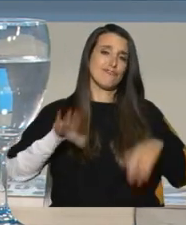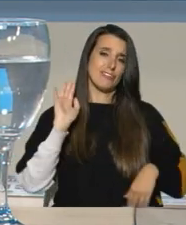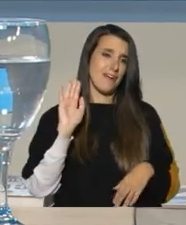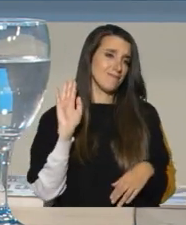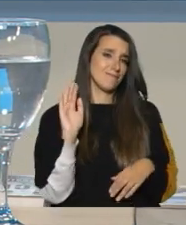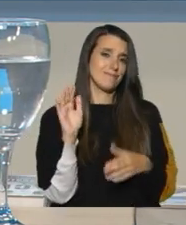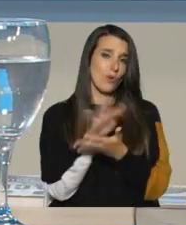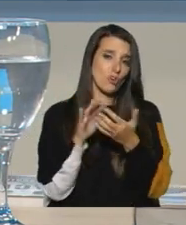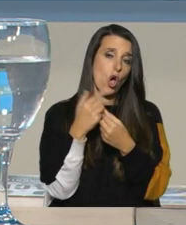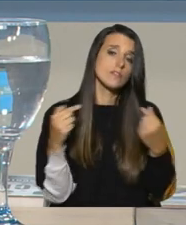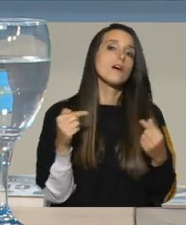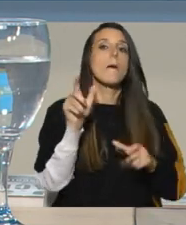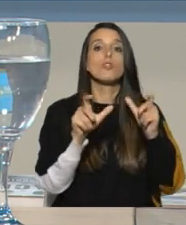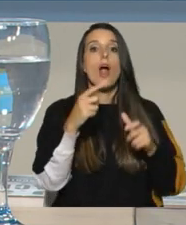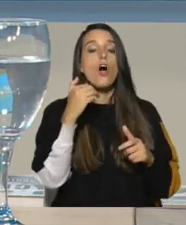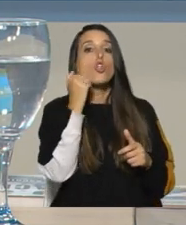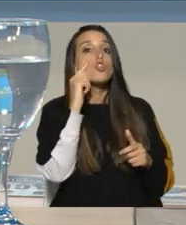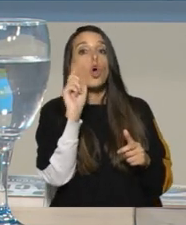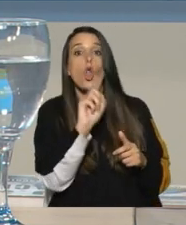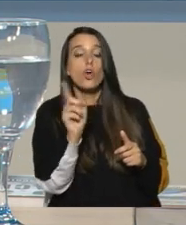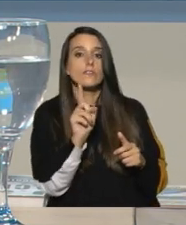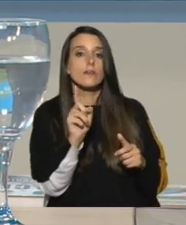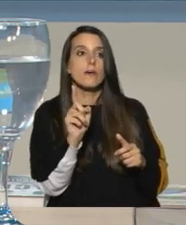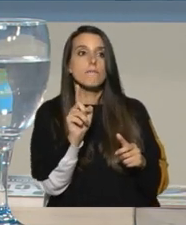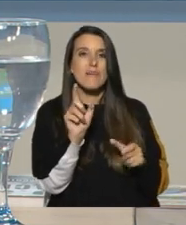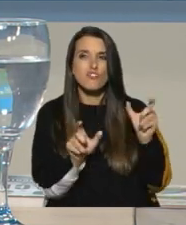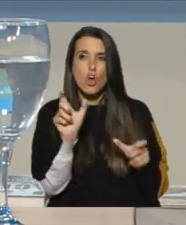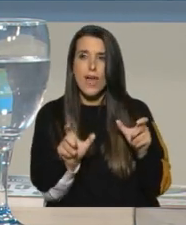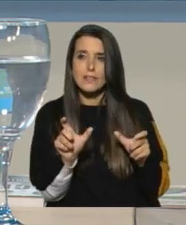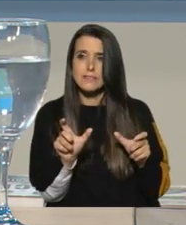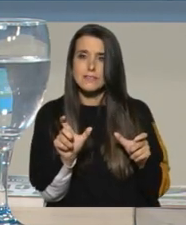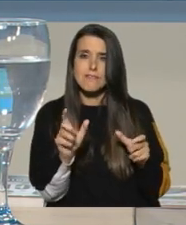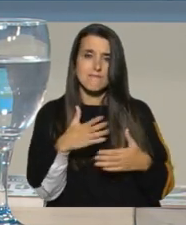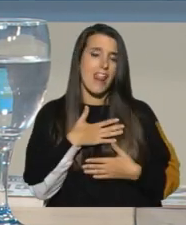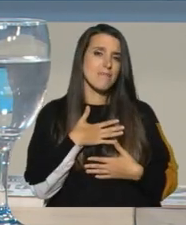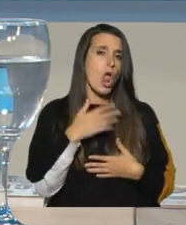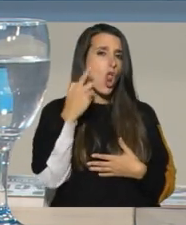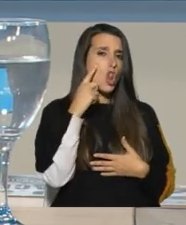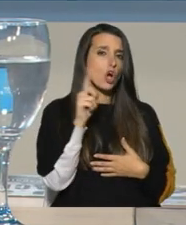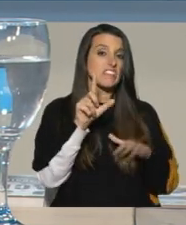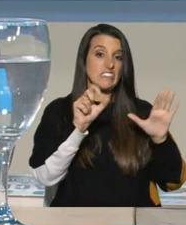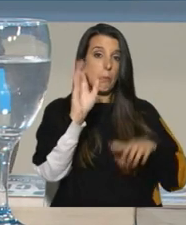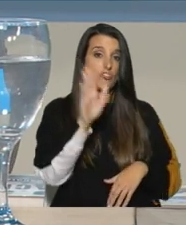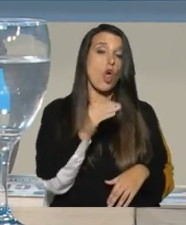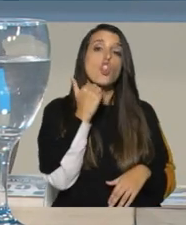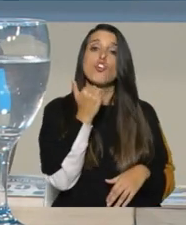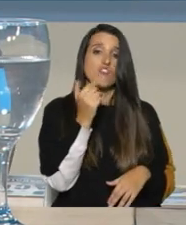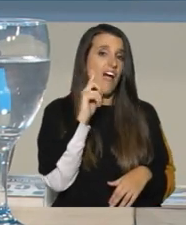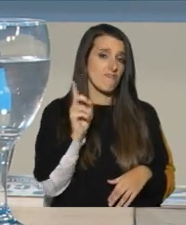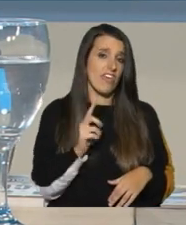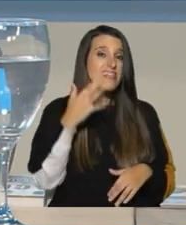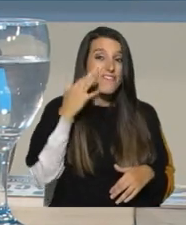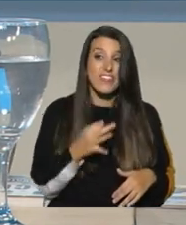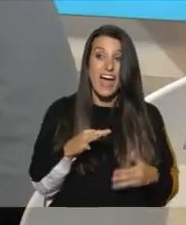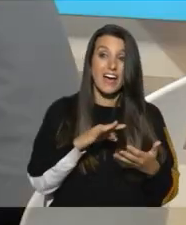yo, que la gente desconoce. La ciudadanía, yo creo que, calculo que debe desconocer un 70% de lo que realmente sucedió